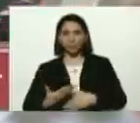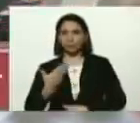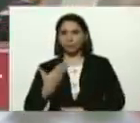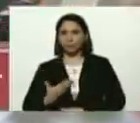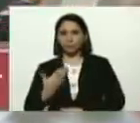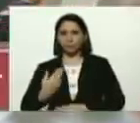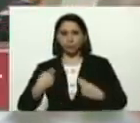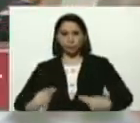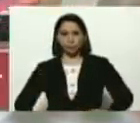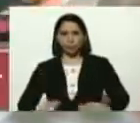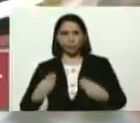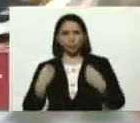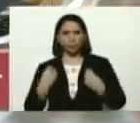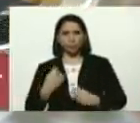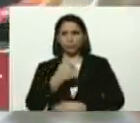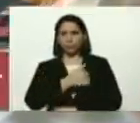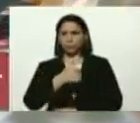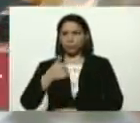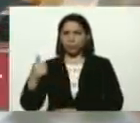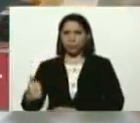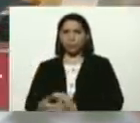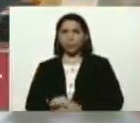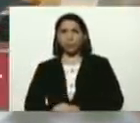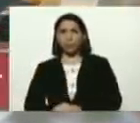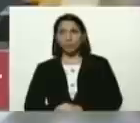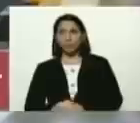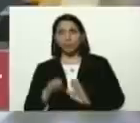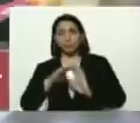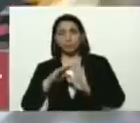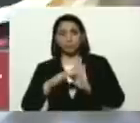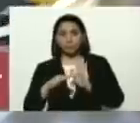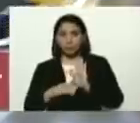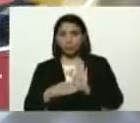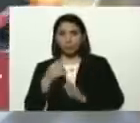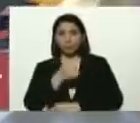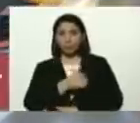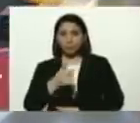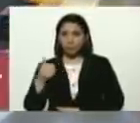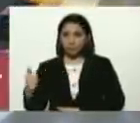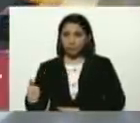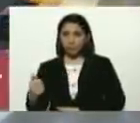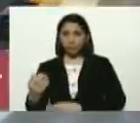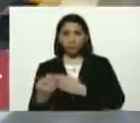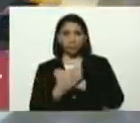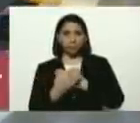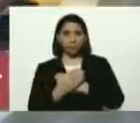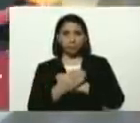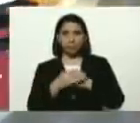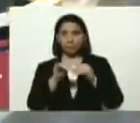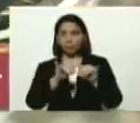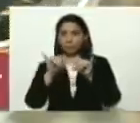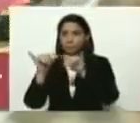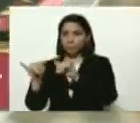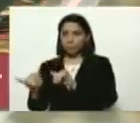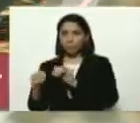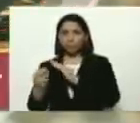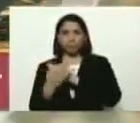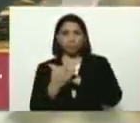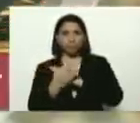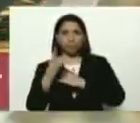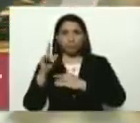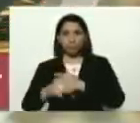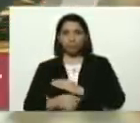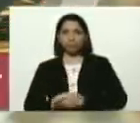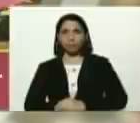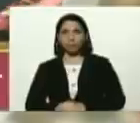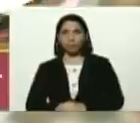ser humano, cada individuo. En la medida que cada persona se cuide a sí misma, está cuidando a los